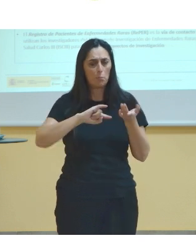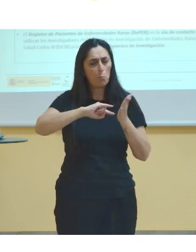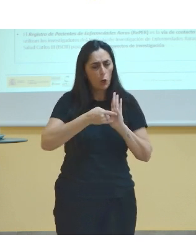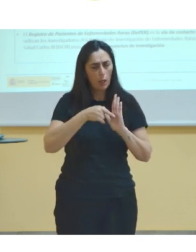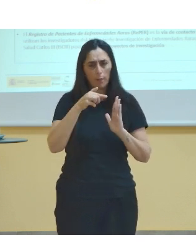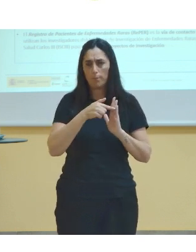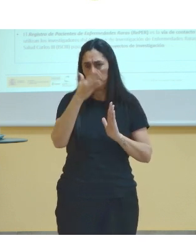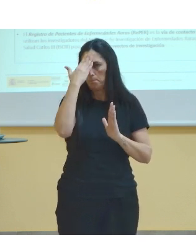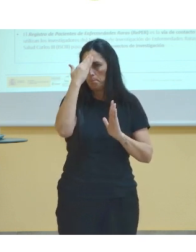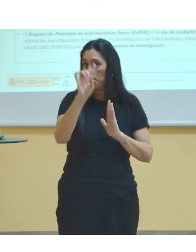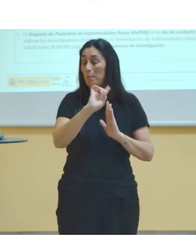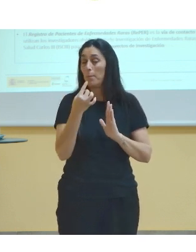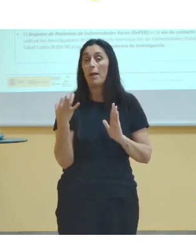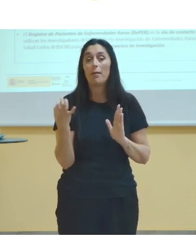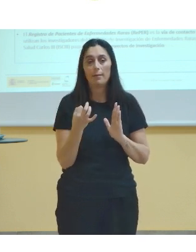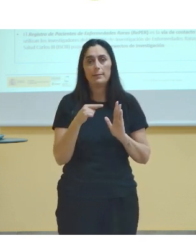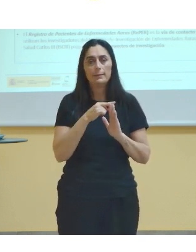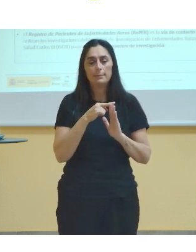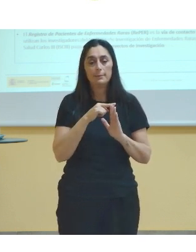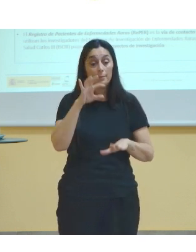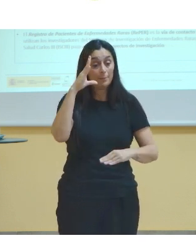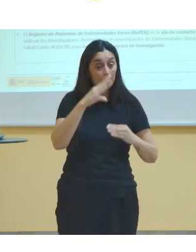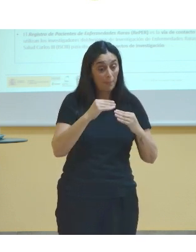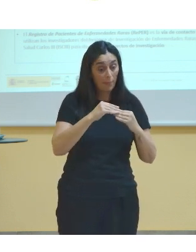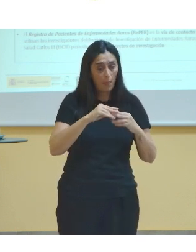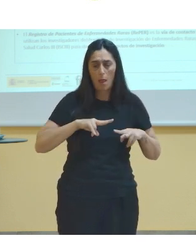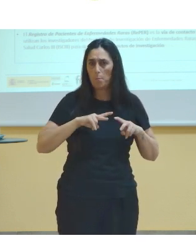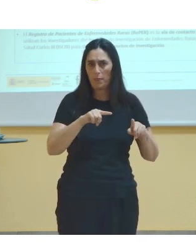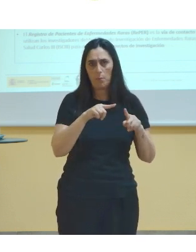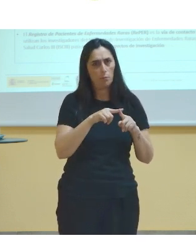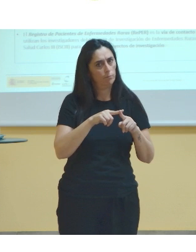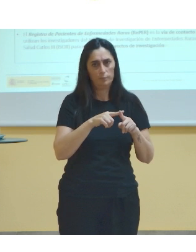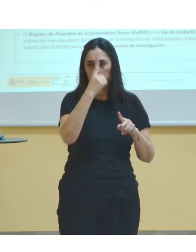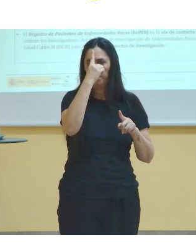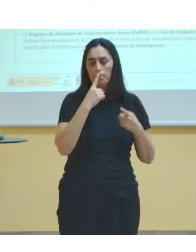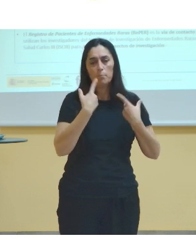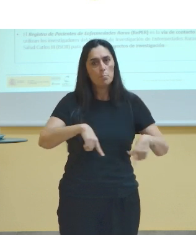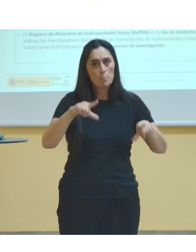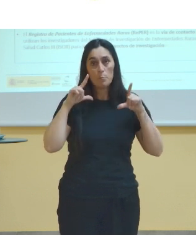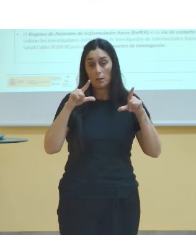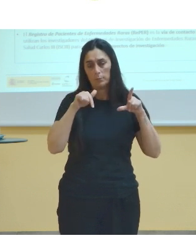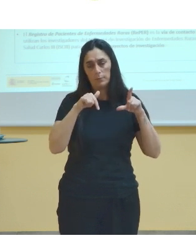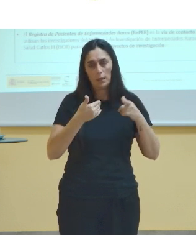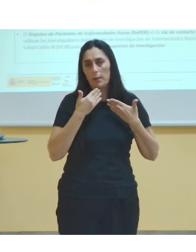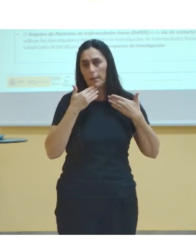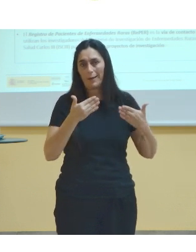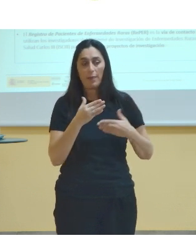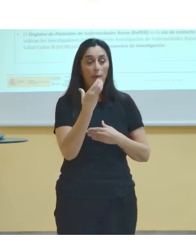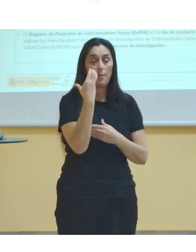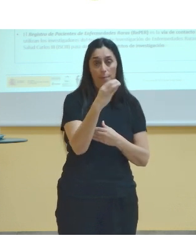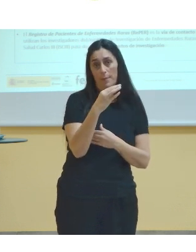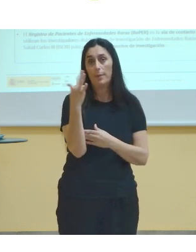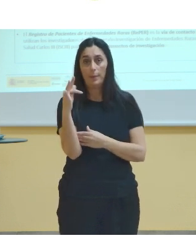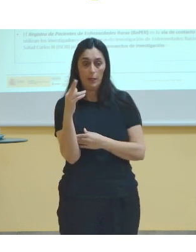algo principal ha sido que los pacientes desde el comienzo han ocupado una posición central, gracias a la colaboración de FEDER y de